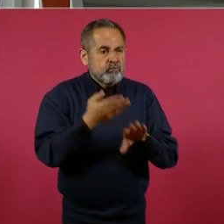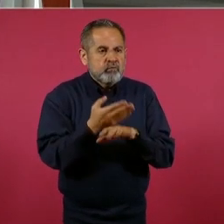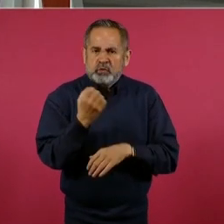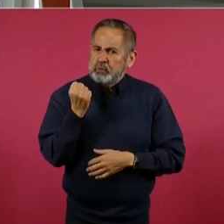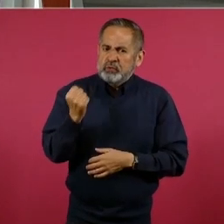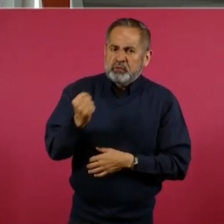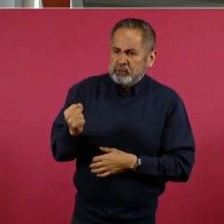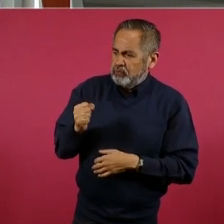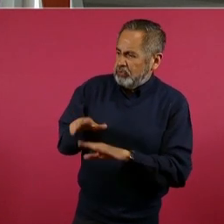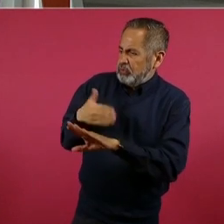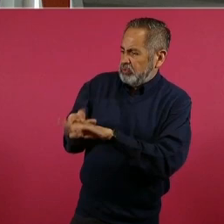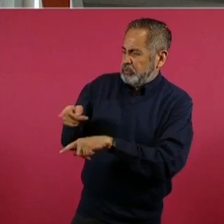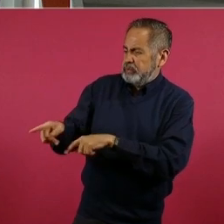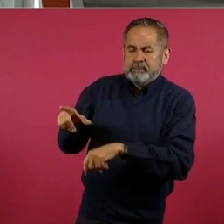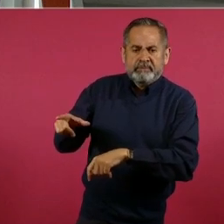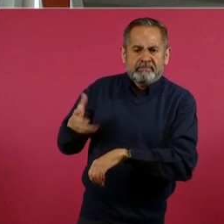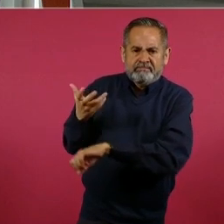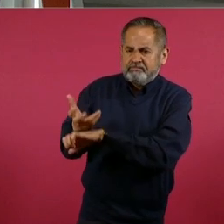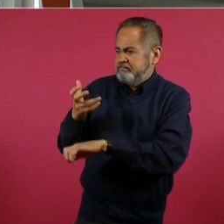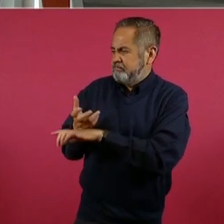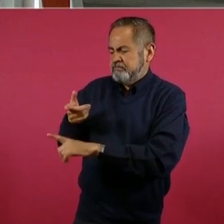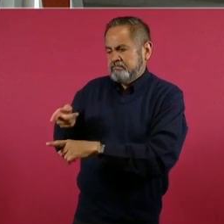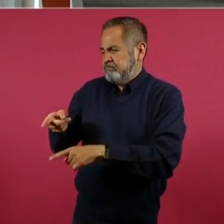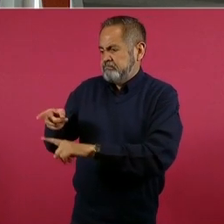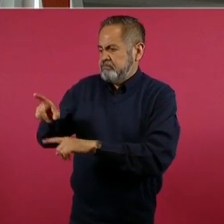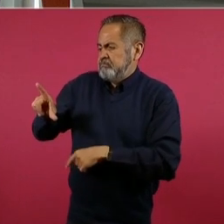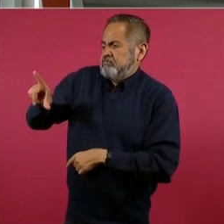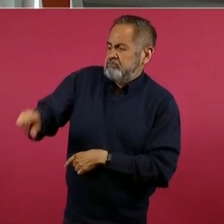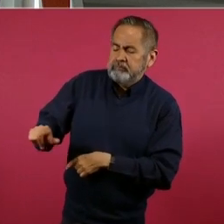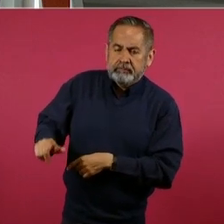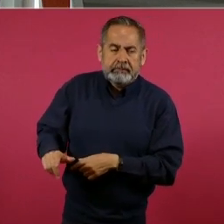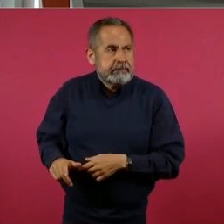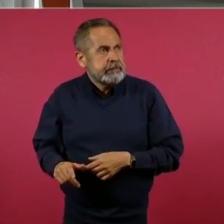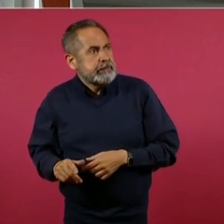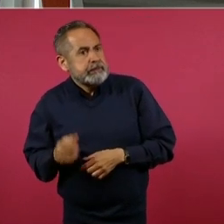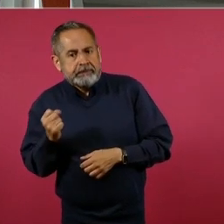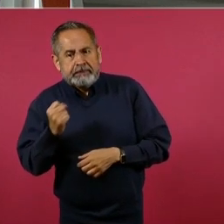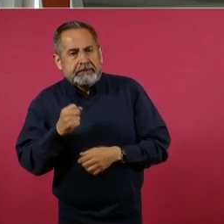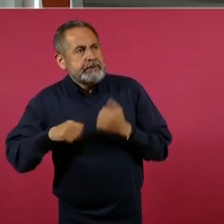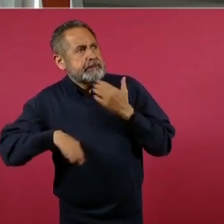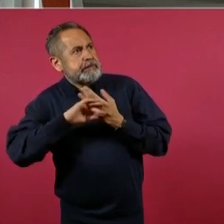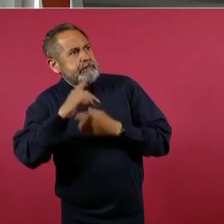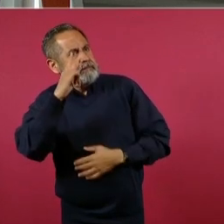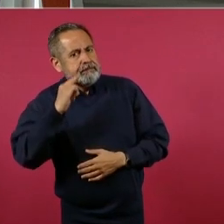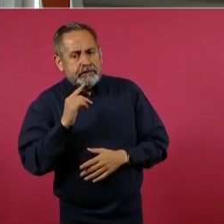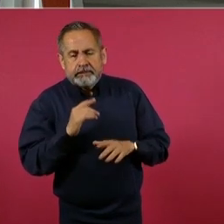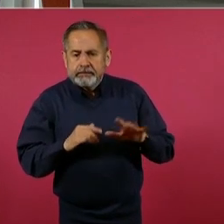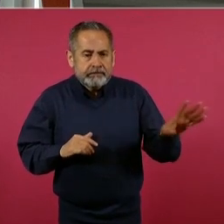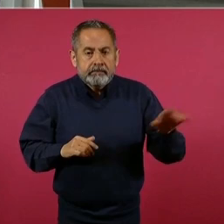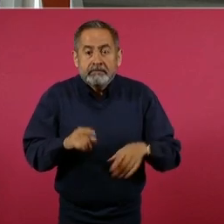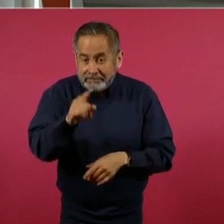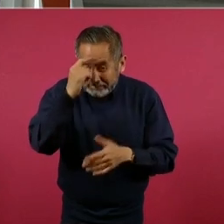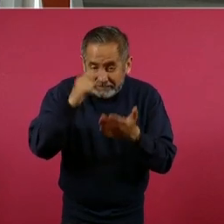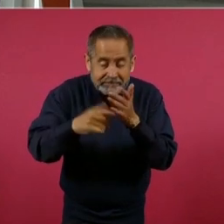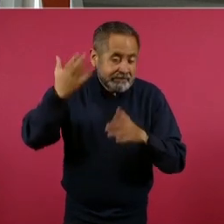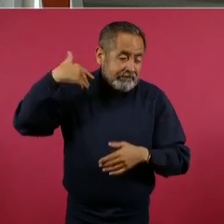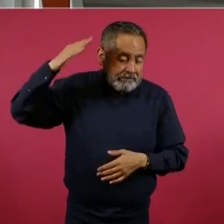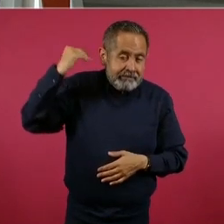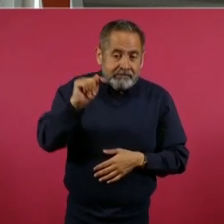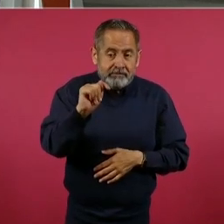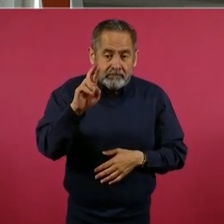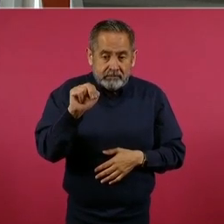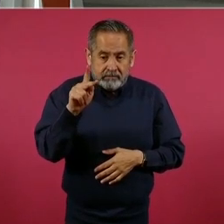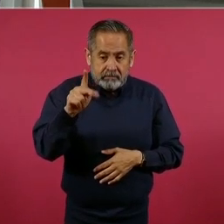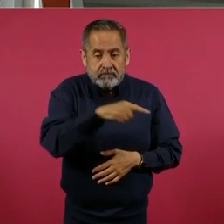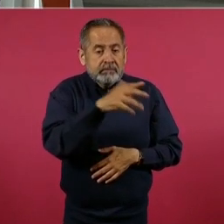crítica hacia México. Mucho. Incluso quería